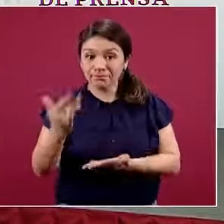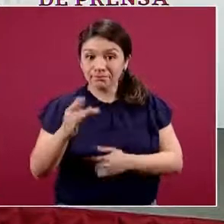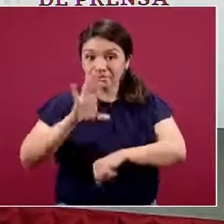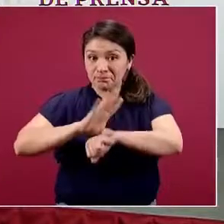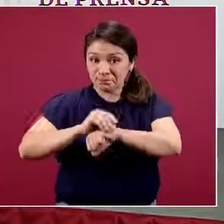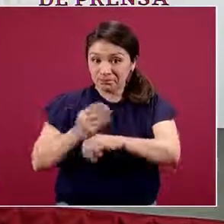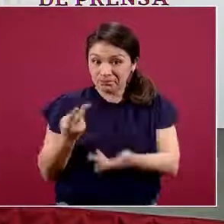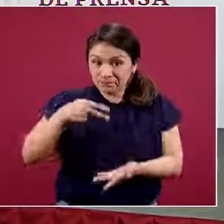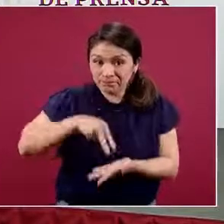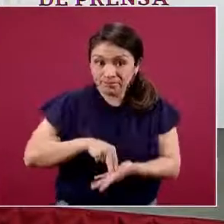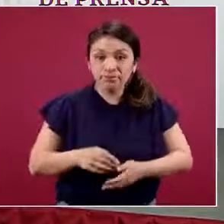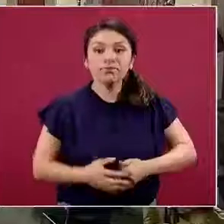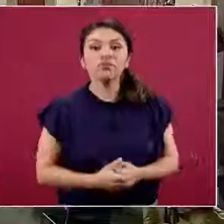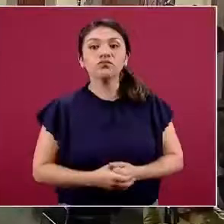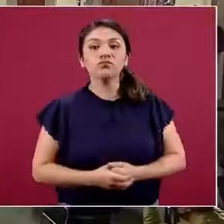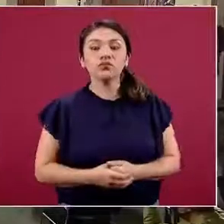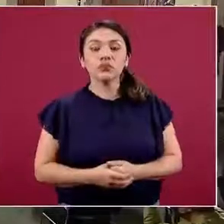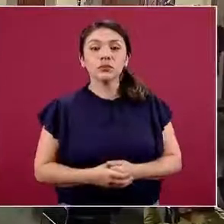venia.